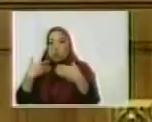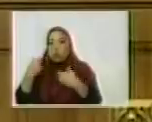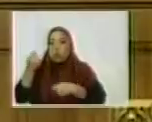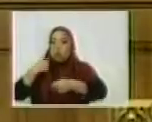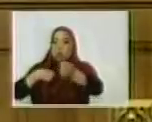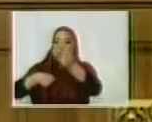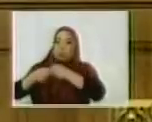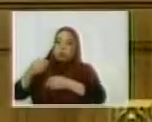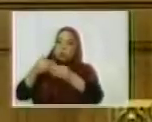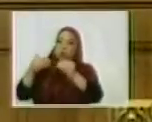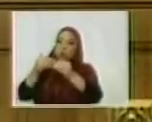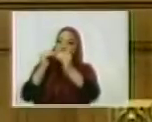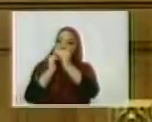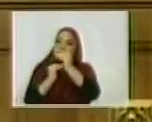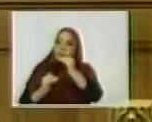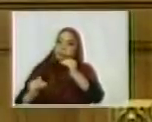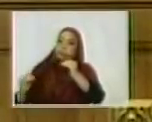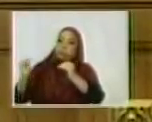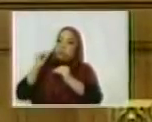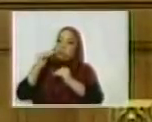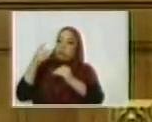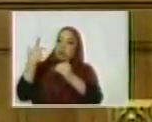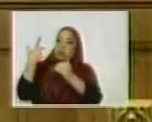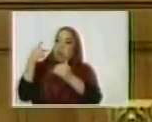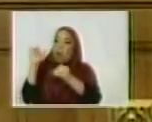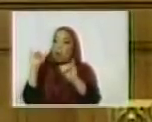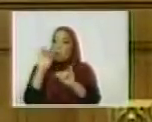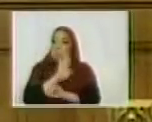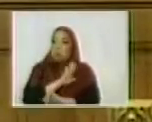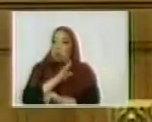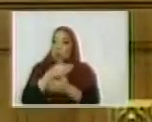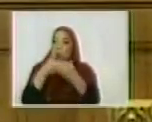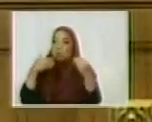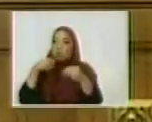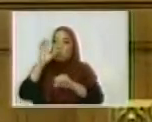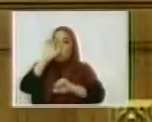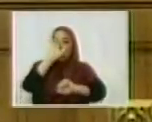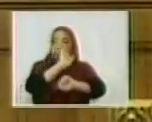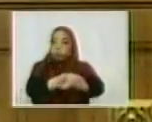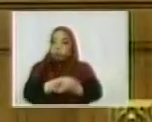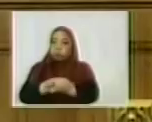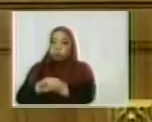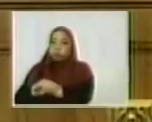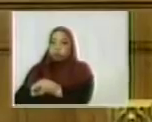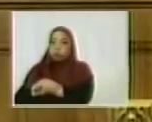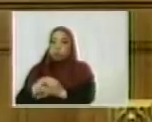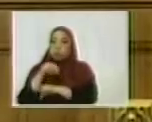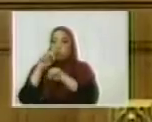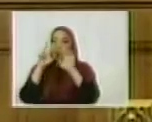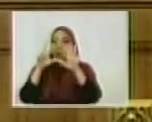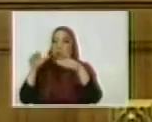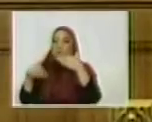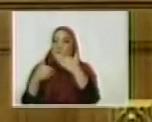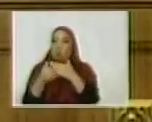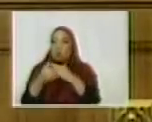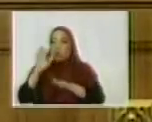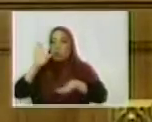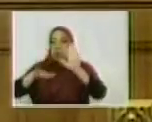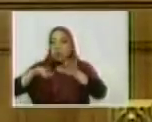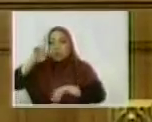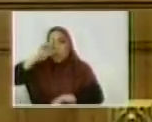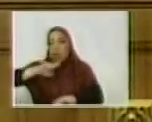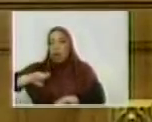un costo superior al valor nominal, será penado o penada con prisión de 8 a 15